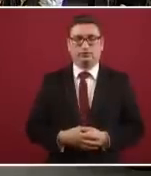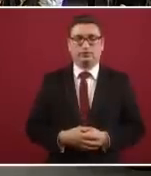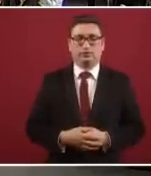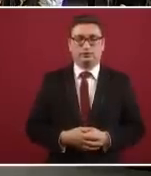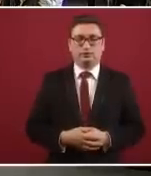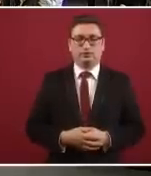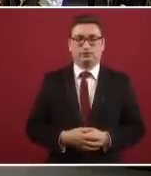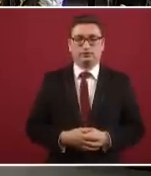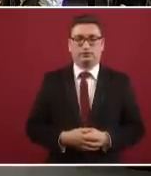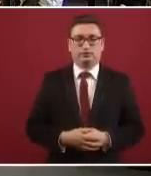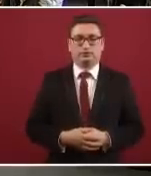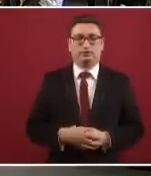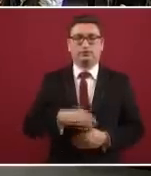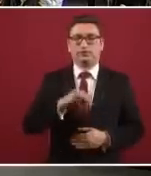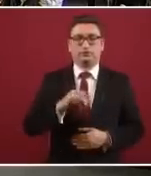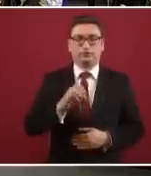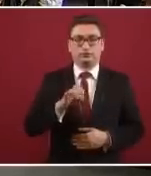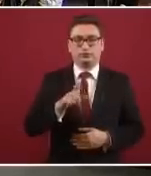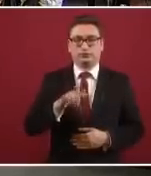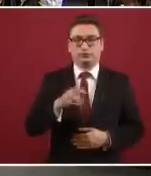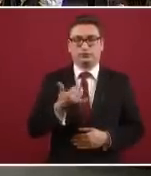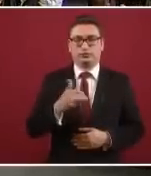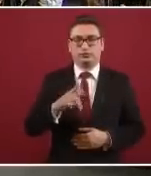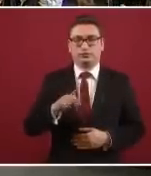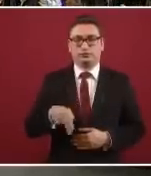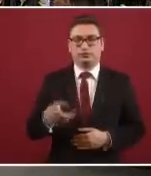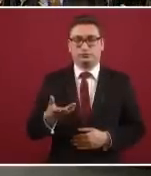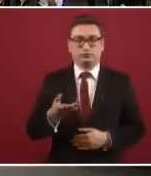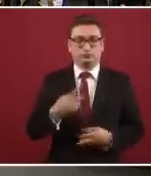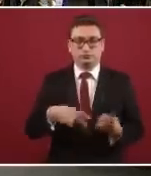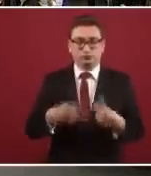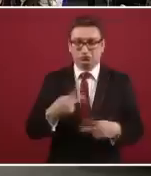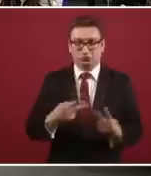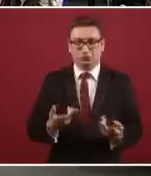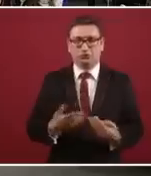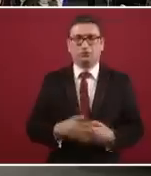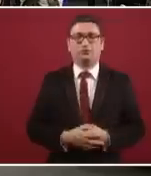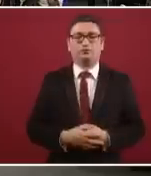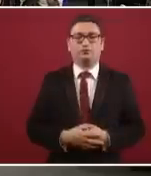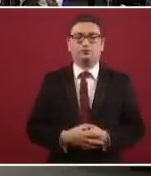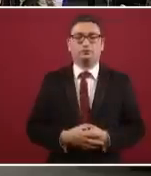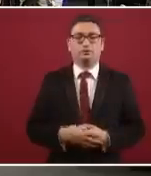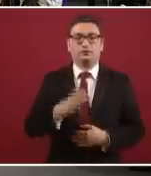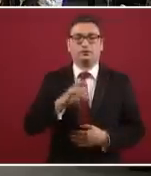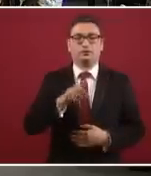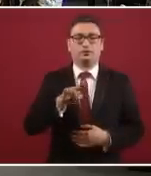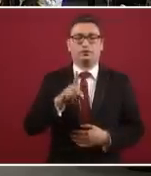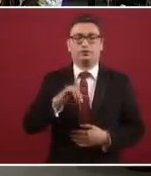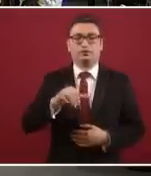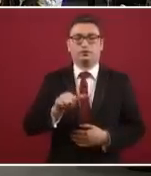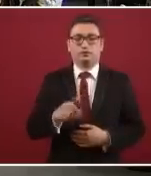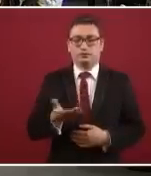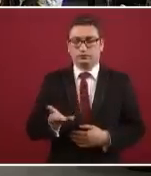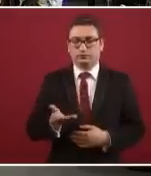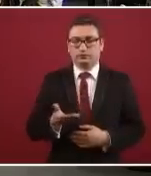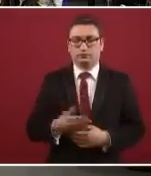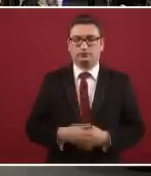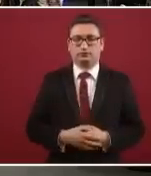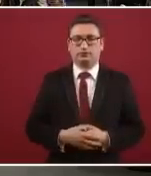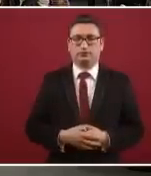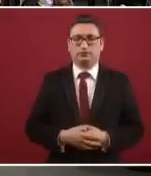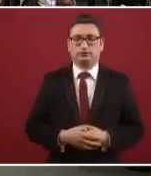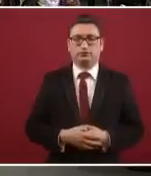Sí, pero a ver, Jocelyn, no vino. Claudia.